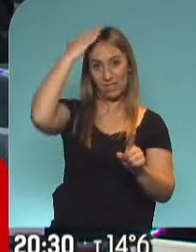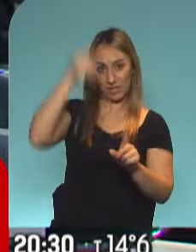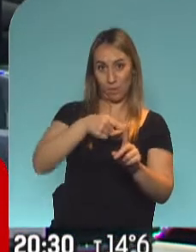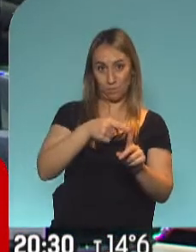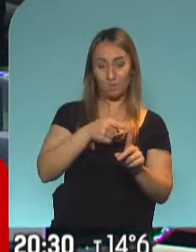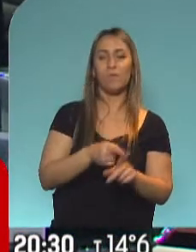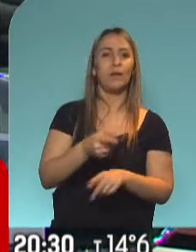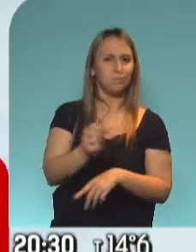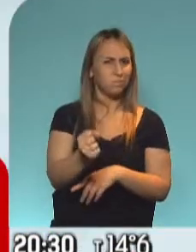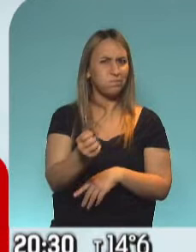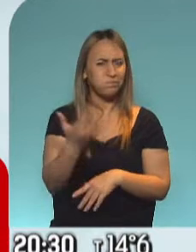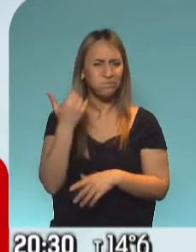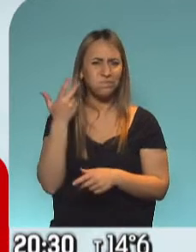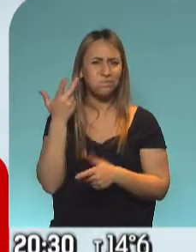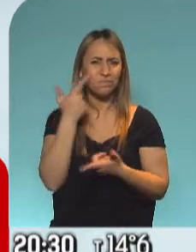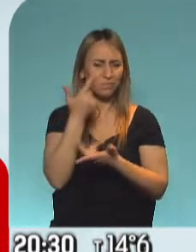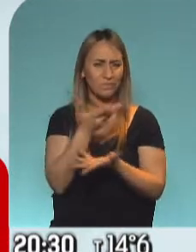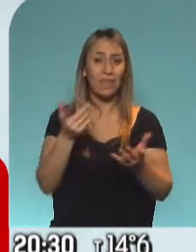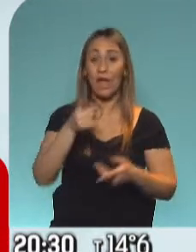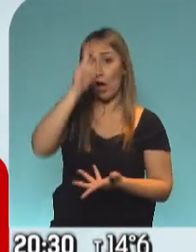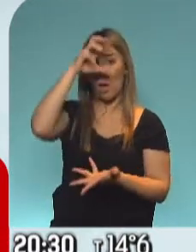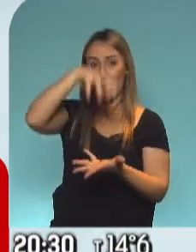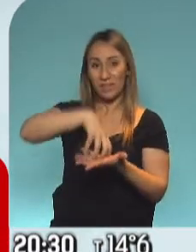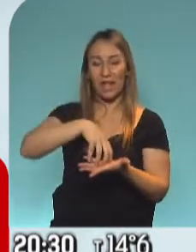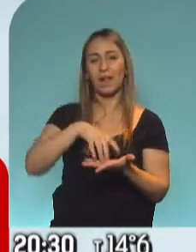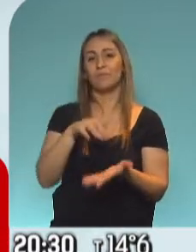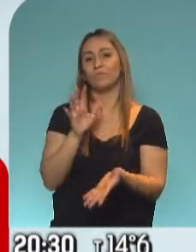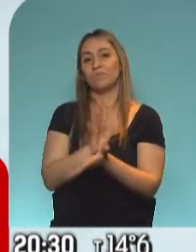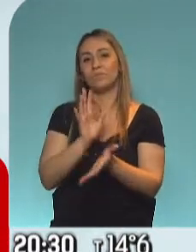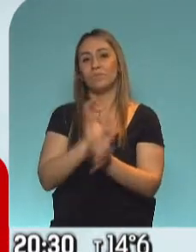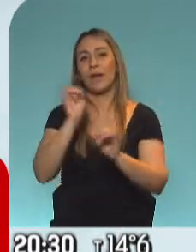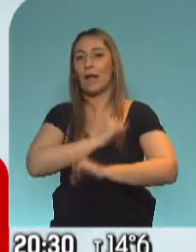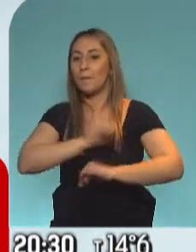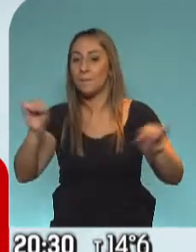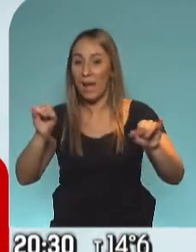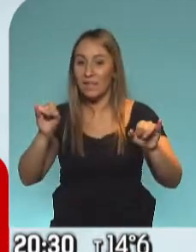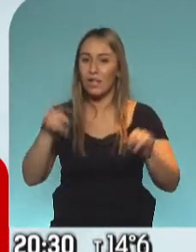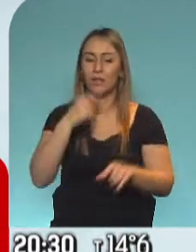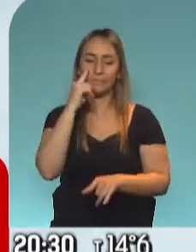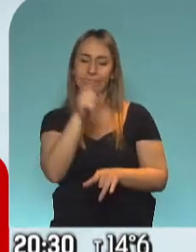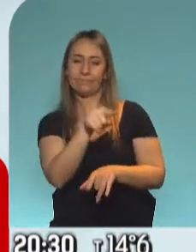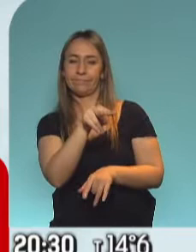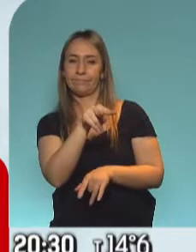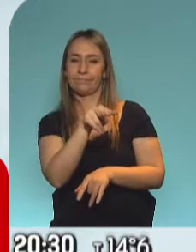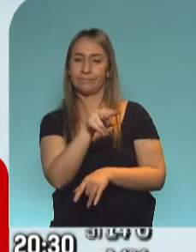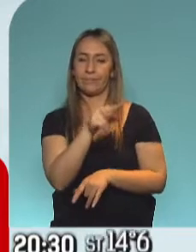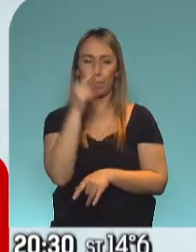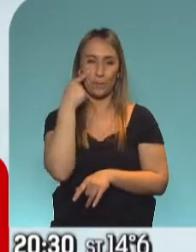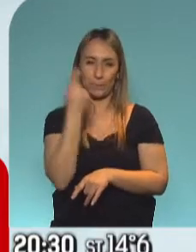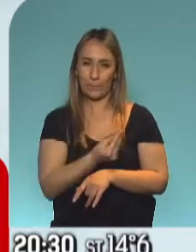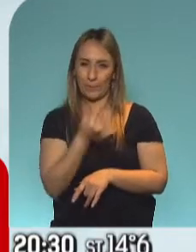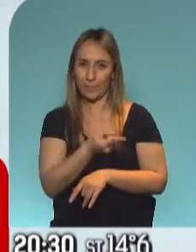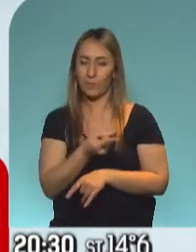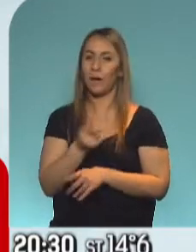hablando de que ha hecho de la salida del hospital un acto de campaña. Se está leyendo de esta manera. ¿Por qué? Porque Trump, decimos, estamos a 30 días de